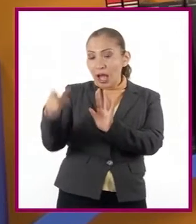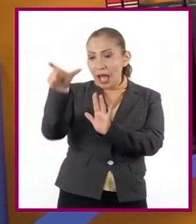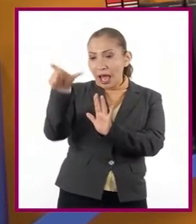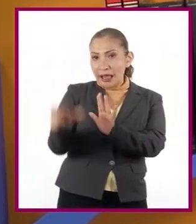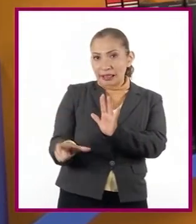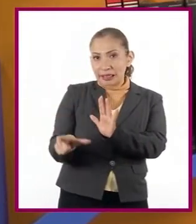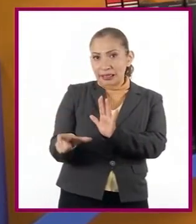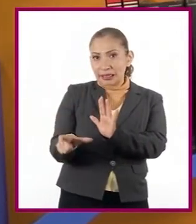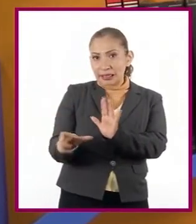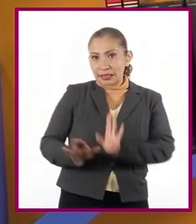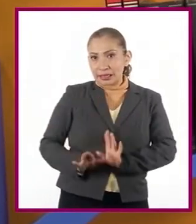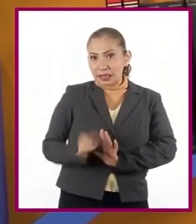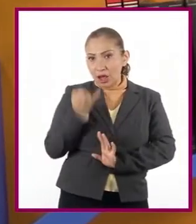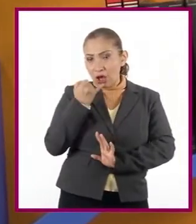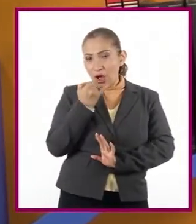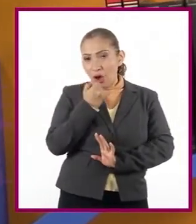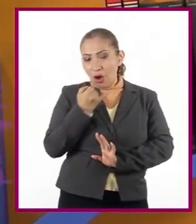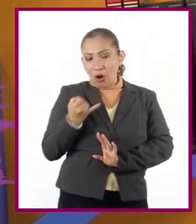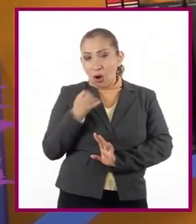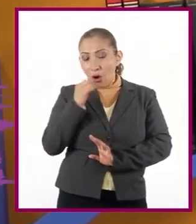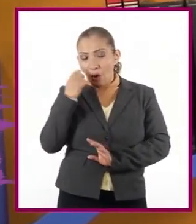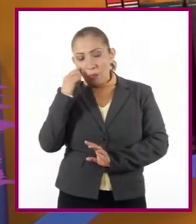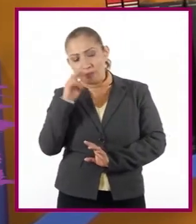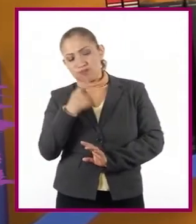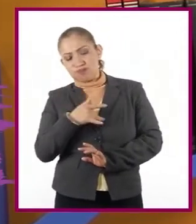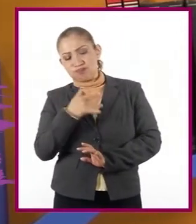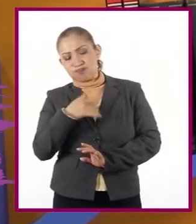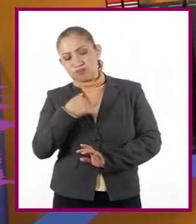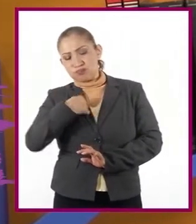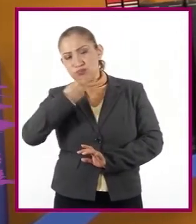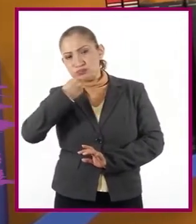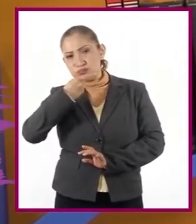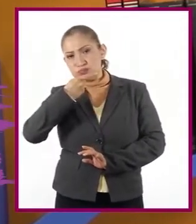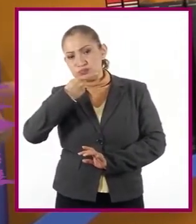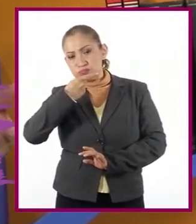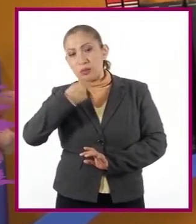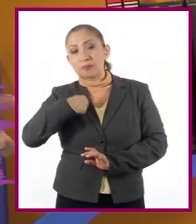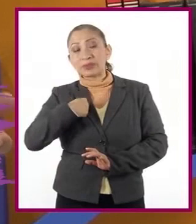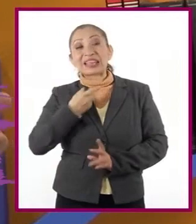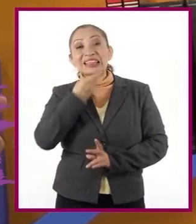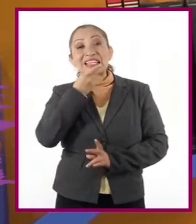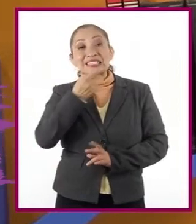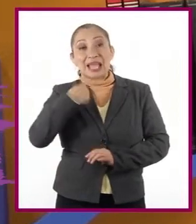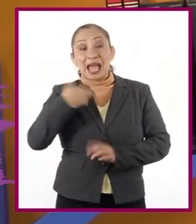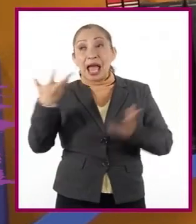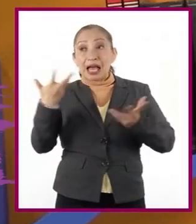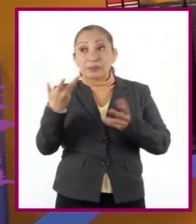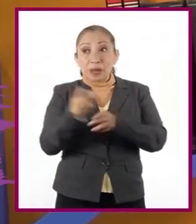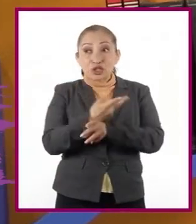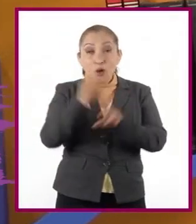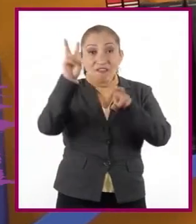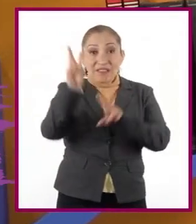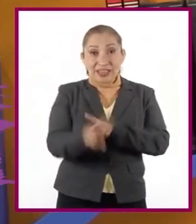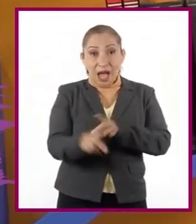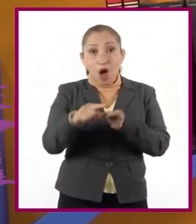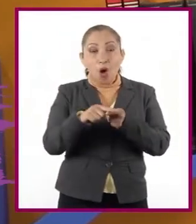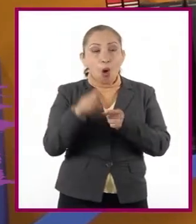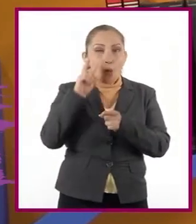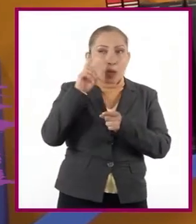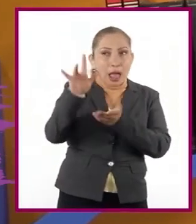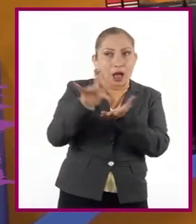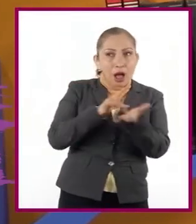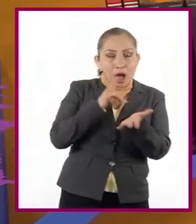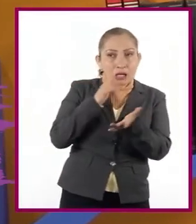actitud objetiva por parte del hablante. Es decir, que indica hechos reales o acontecimientos que se